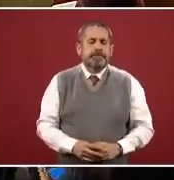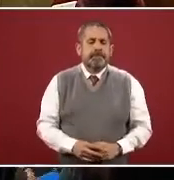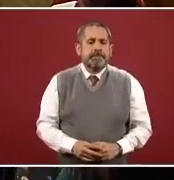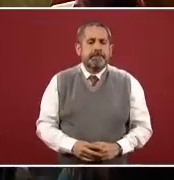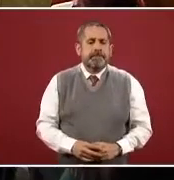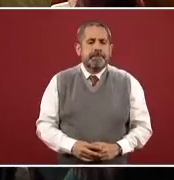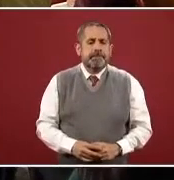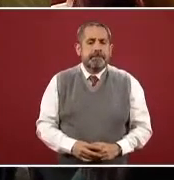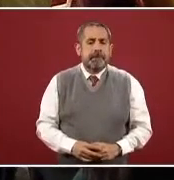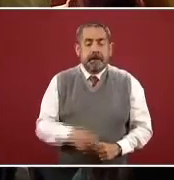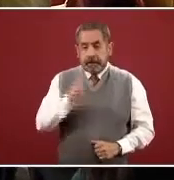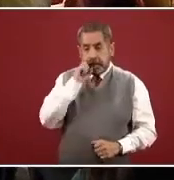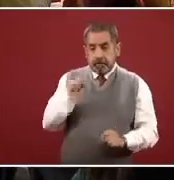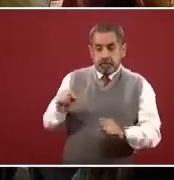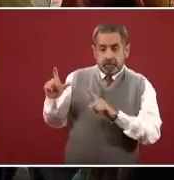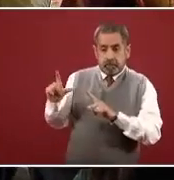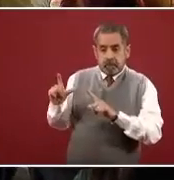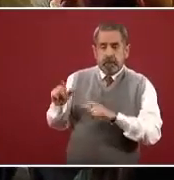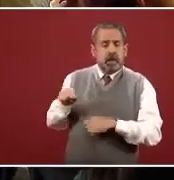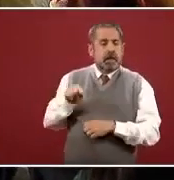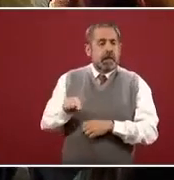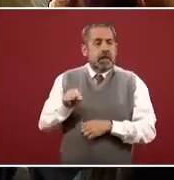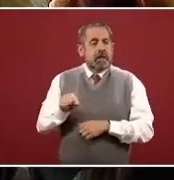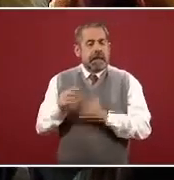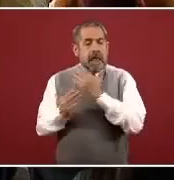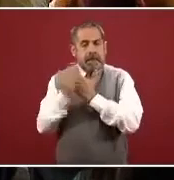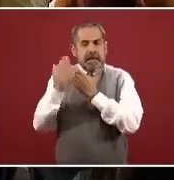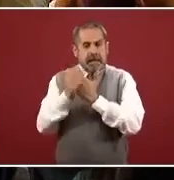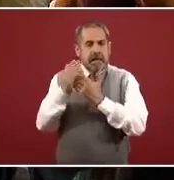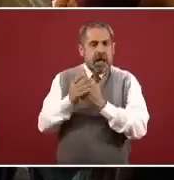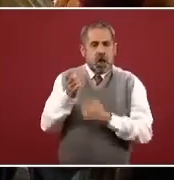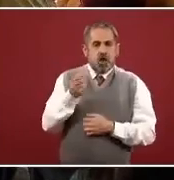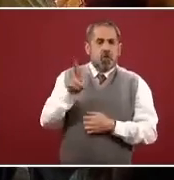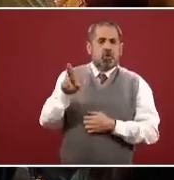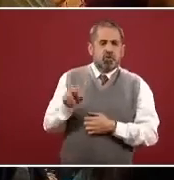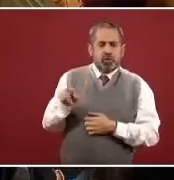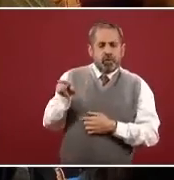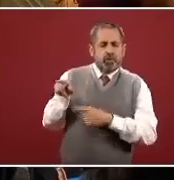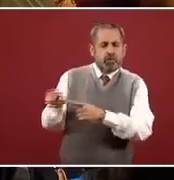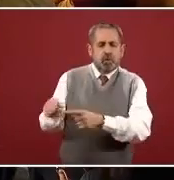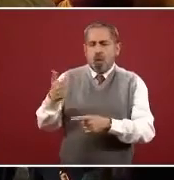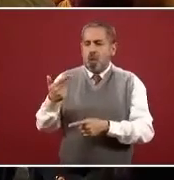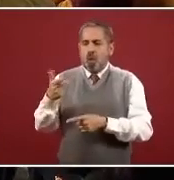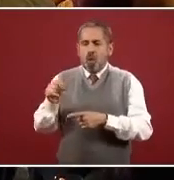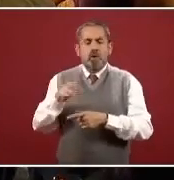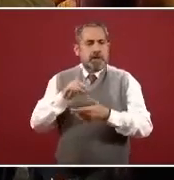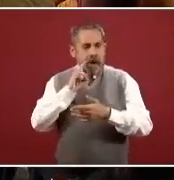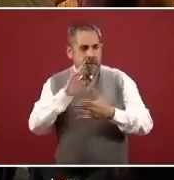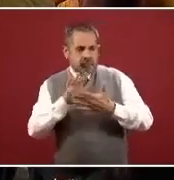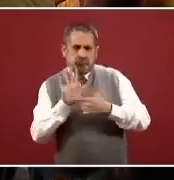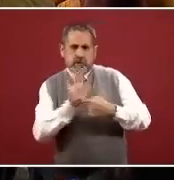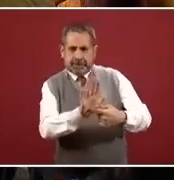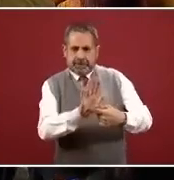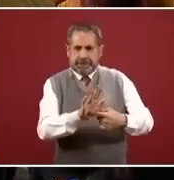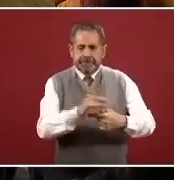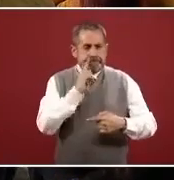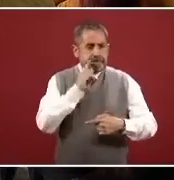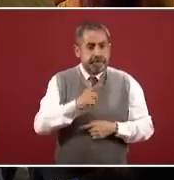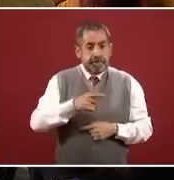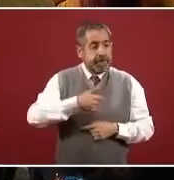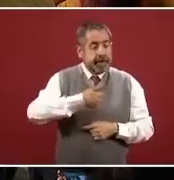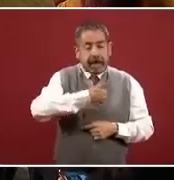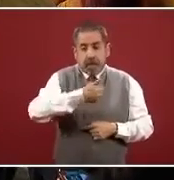también lo presentó el doctor López-Gatell en la mañana. Hemos hecho un cálculo de esta compra total para cada uno